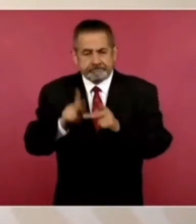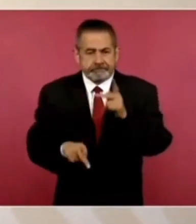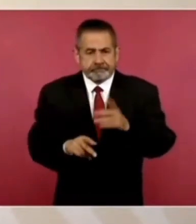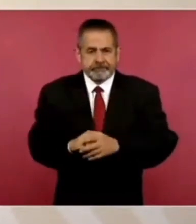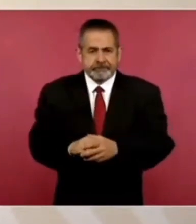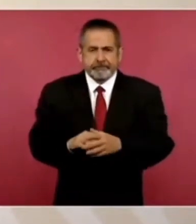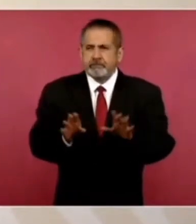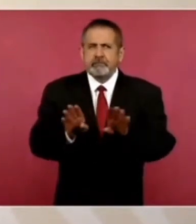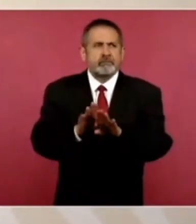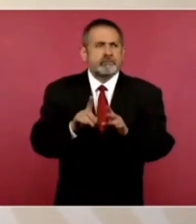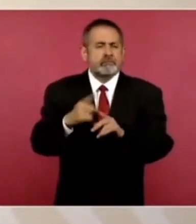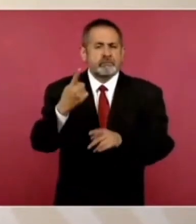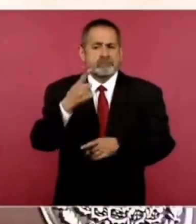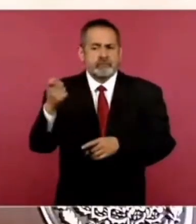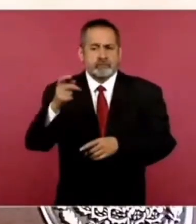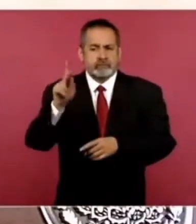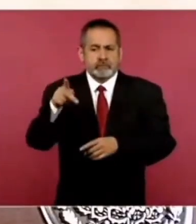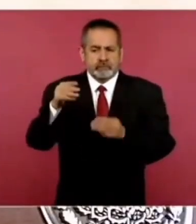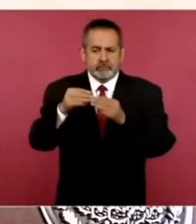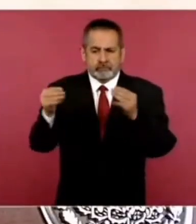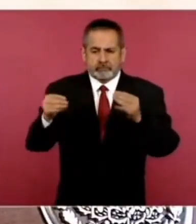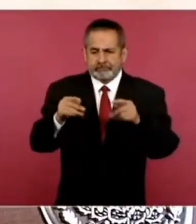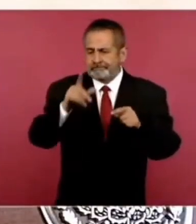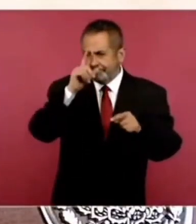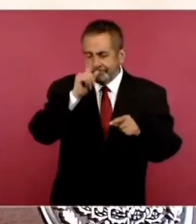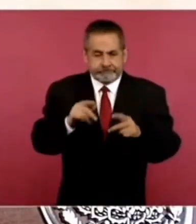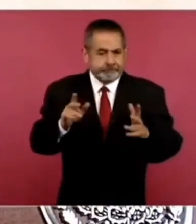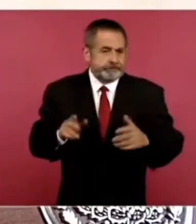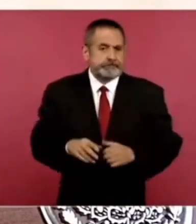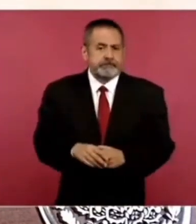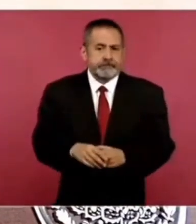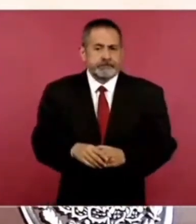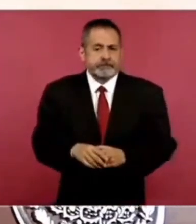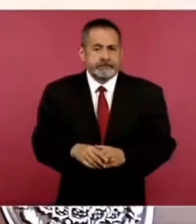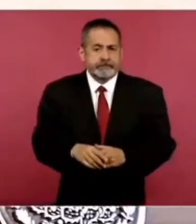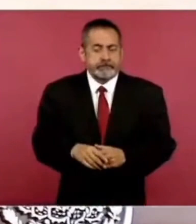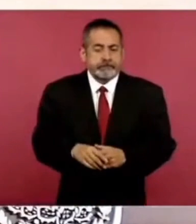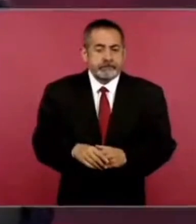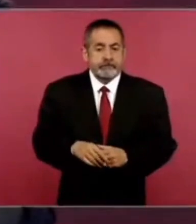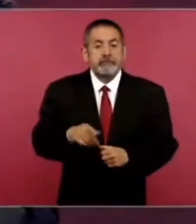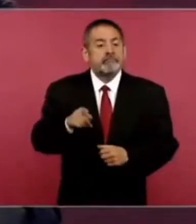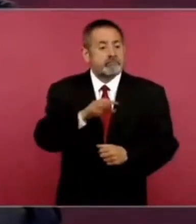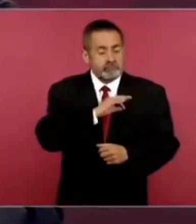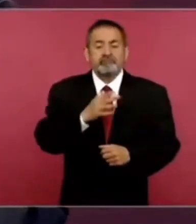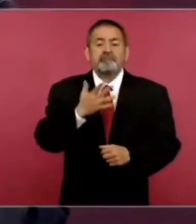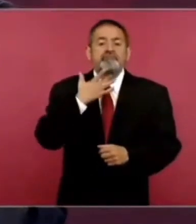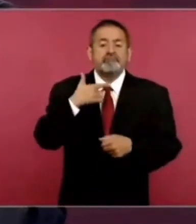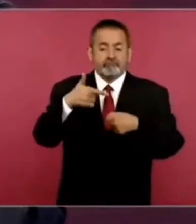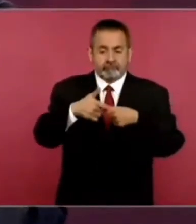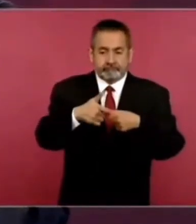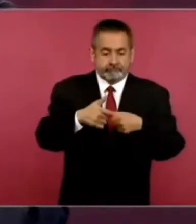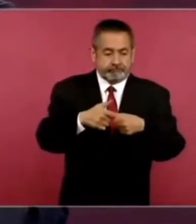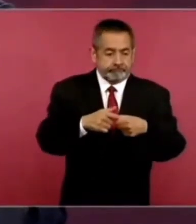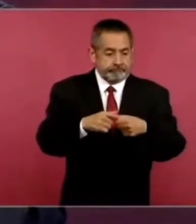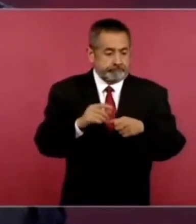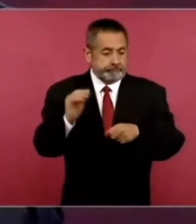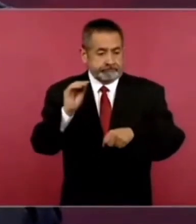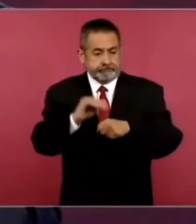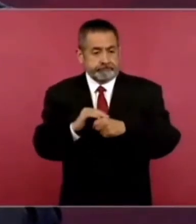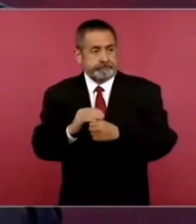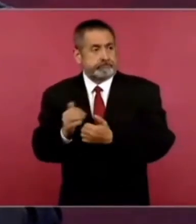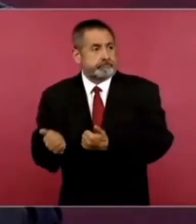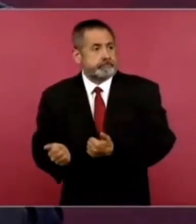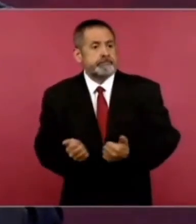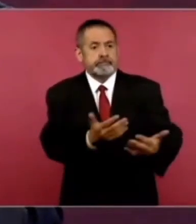Son como 100 kilómetros. Se va a poder sacar la gasolina por